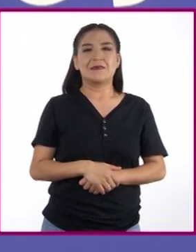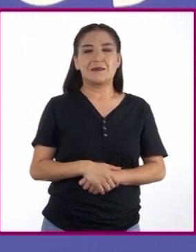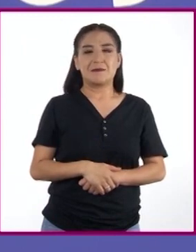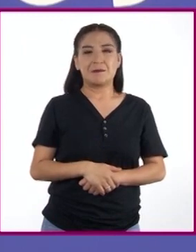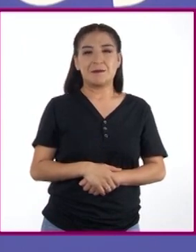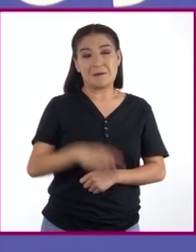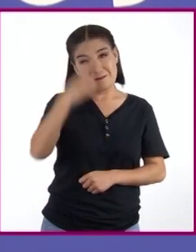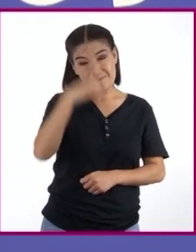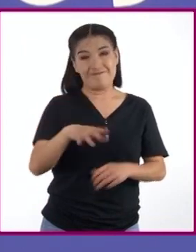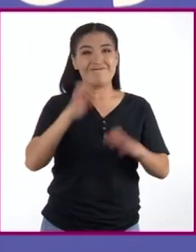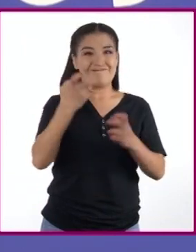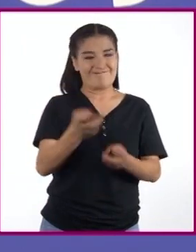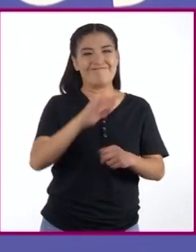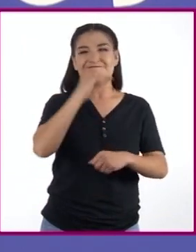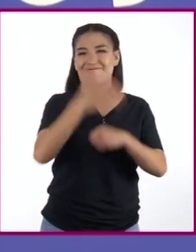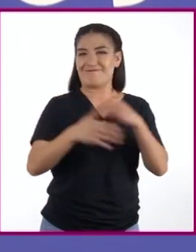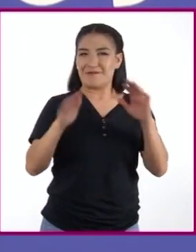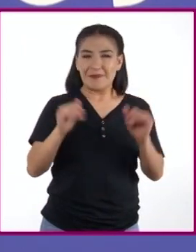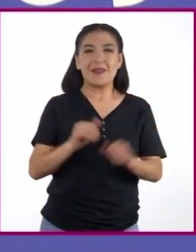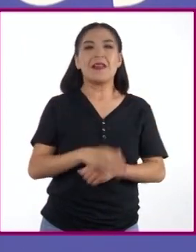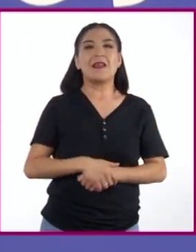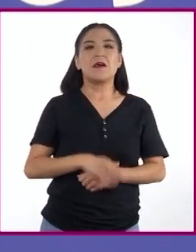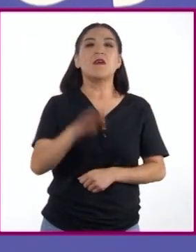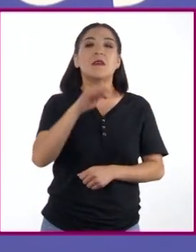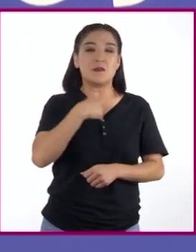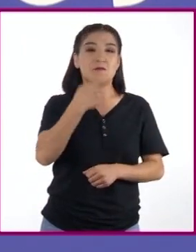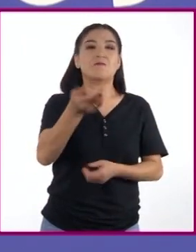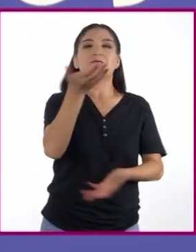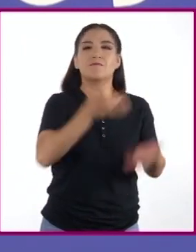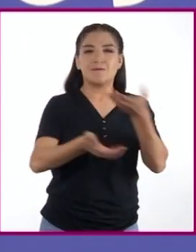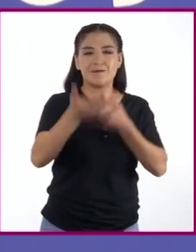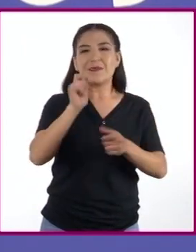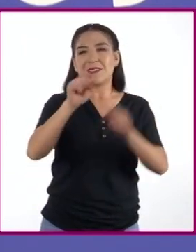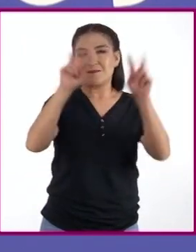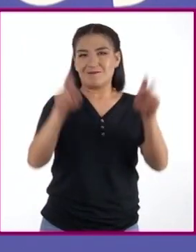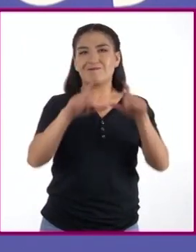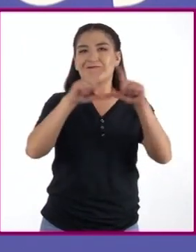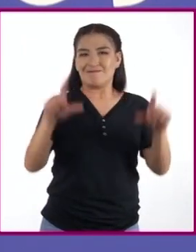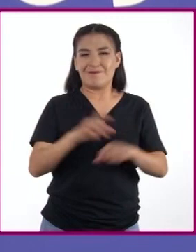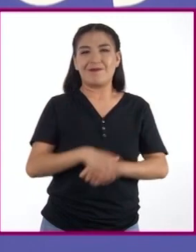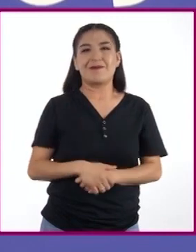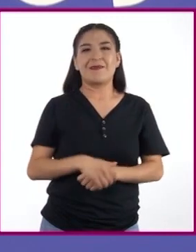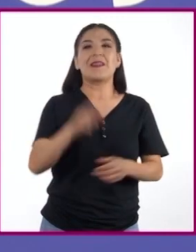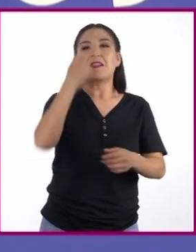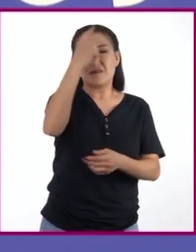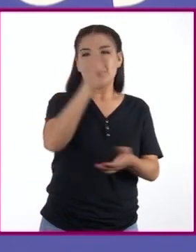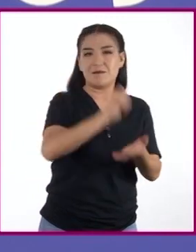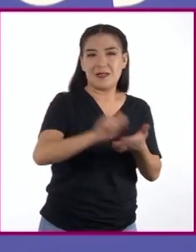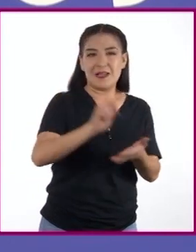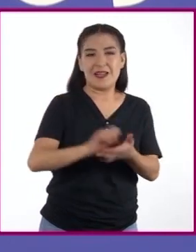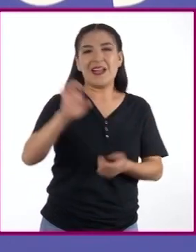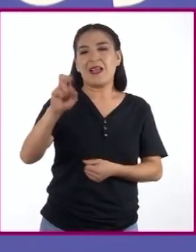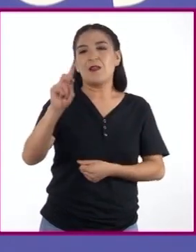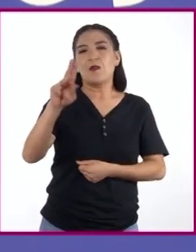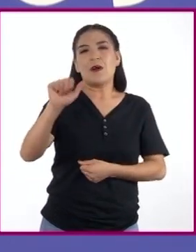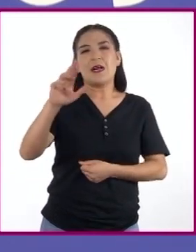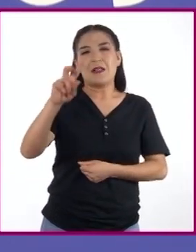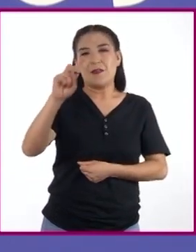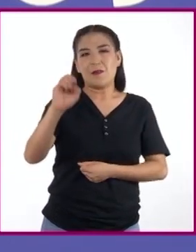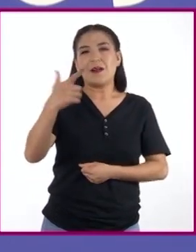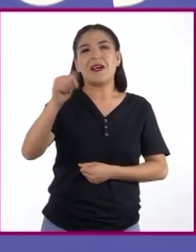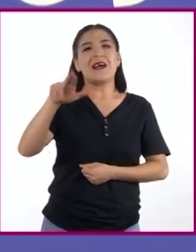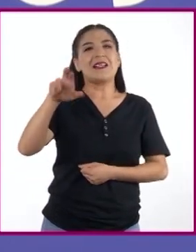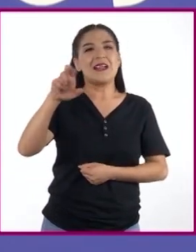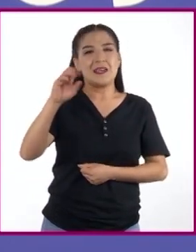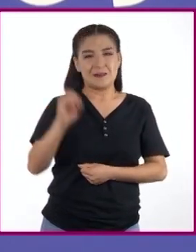Para despedirnos, les comparto la siguiente frase del escritor Eduardo Galeano, que dice